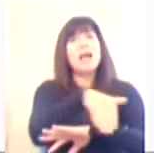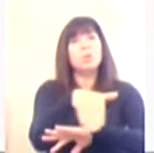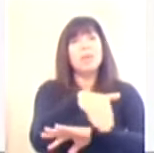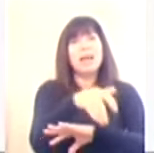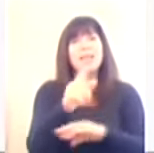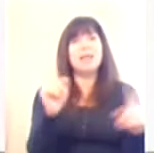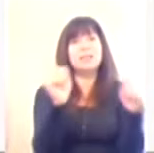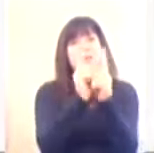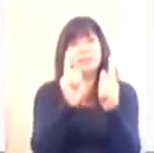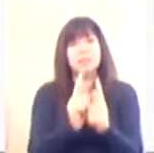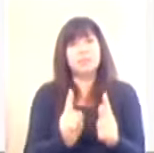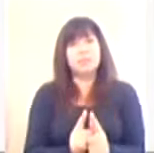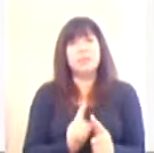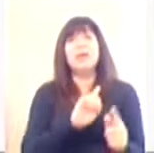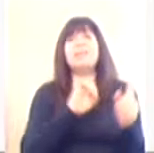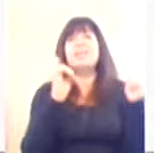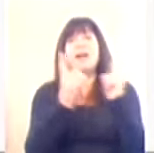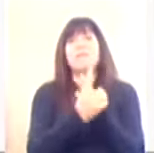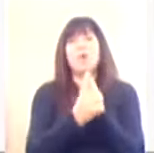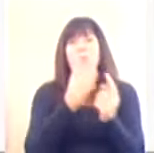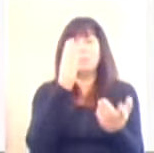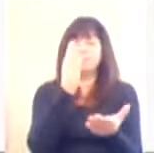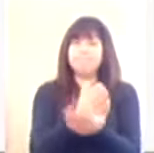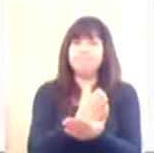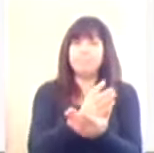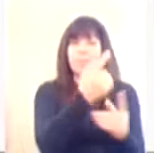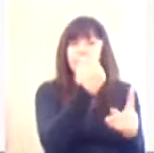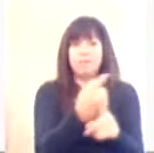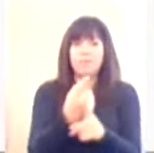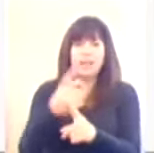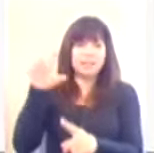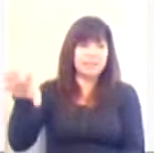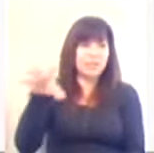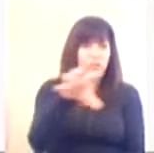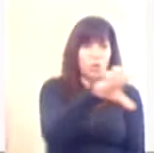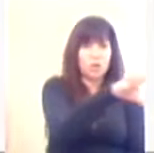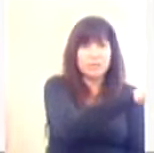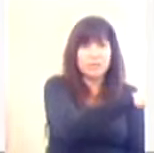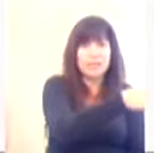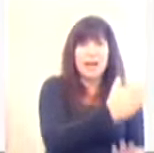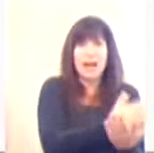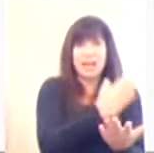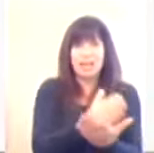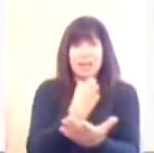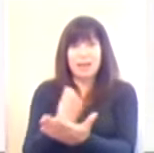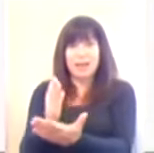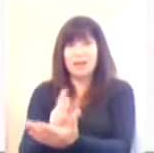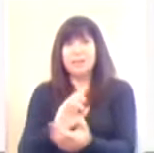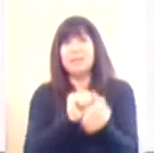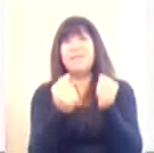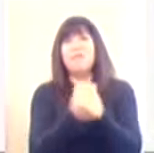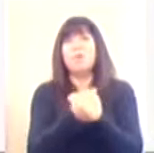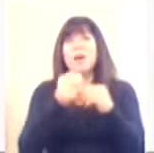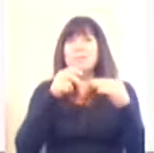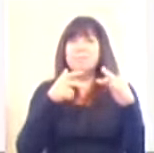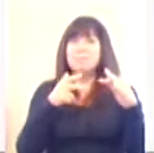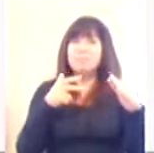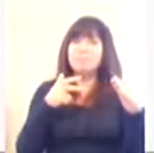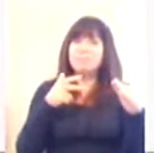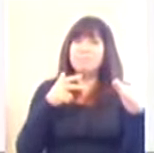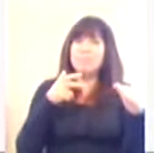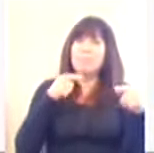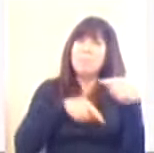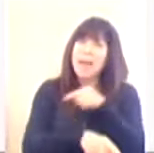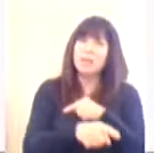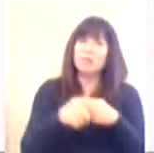nos va a transformar radicalmente distintos sectores. El más radical va a ser la transformación del transporte terrestre, que hoy día virtualmente